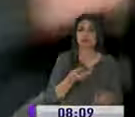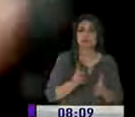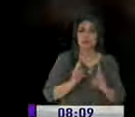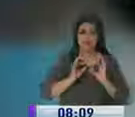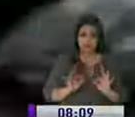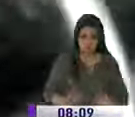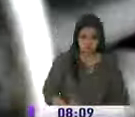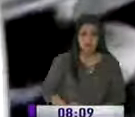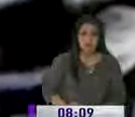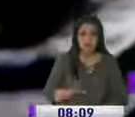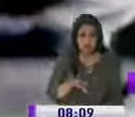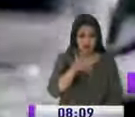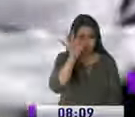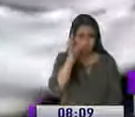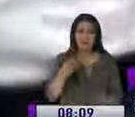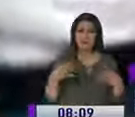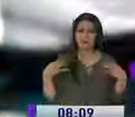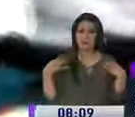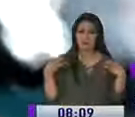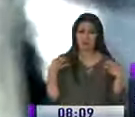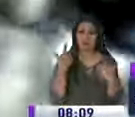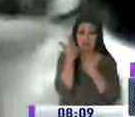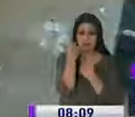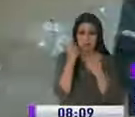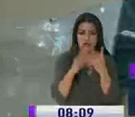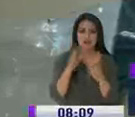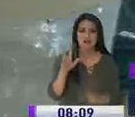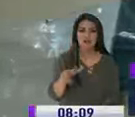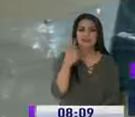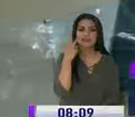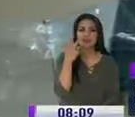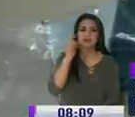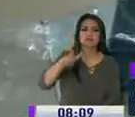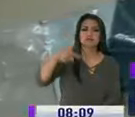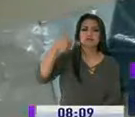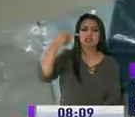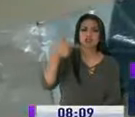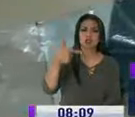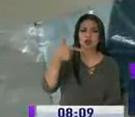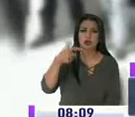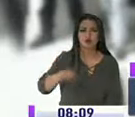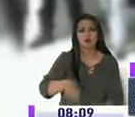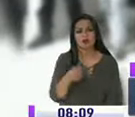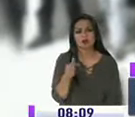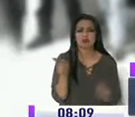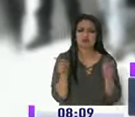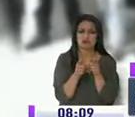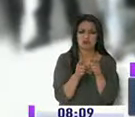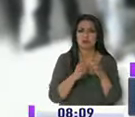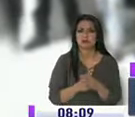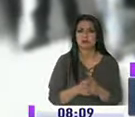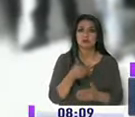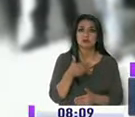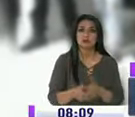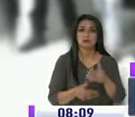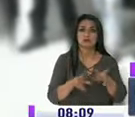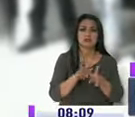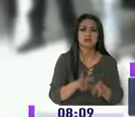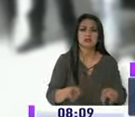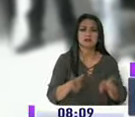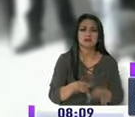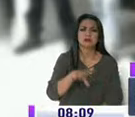encontraron prendas de dotación militar, además de 3 pistolas, supuestamente armamento de dotación y un revólver. Horas después, las investigaciones permitieron